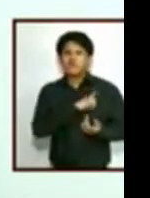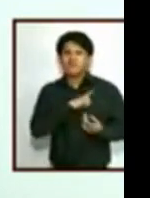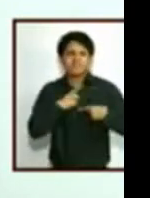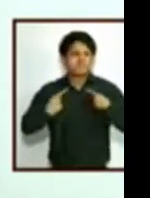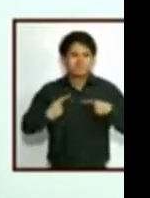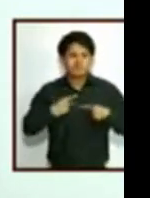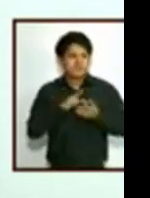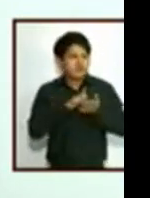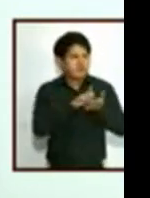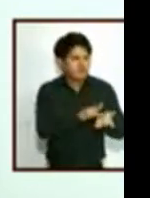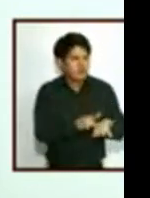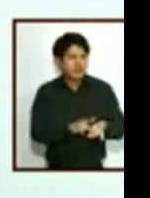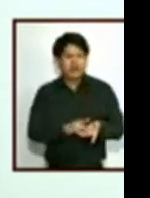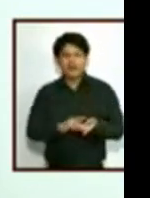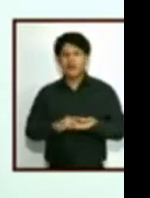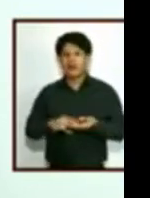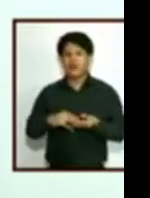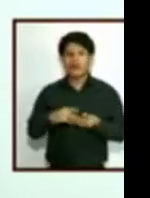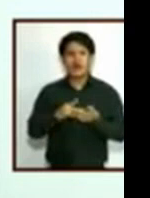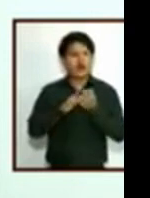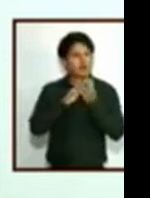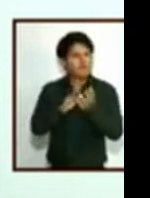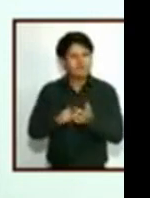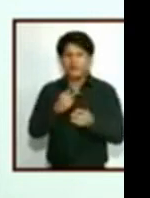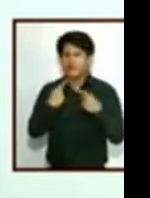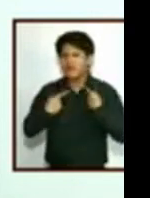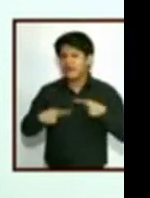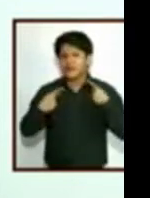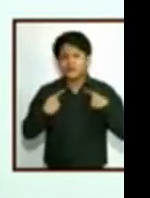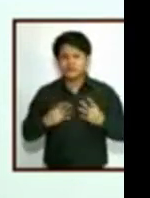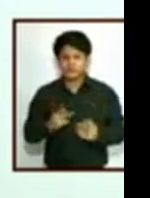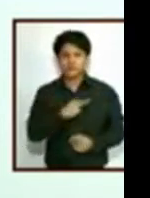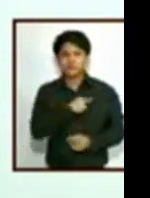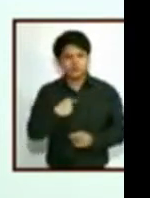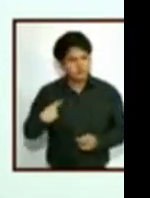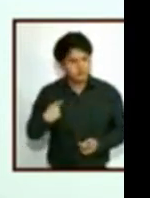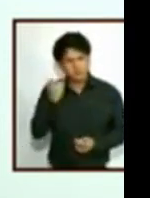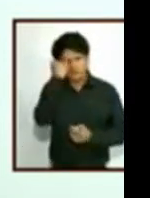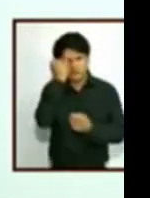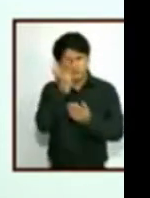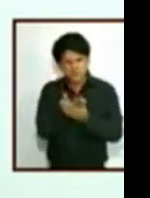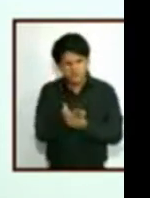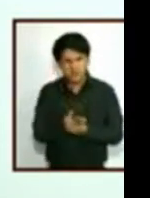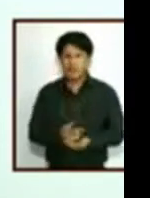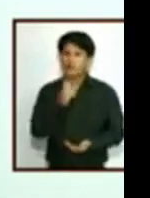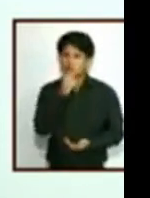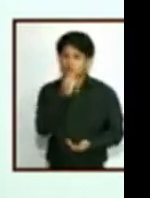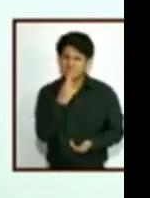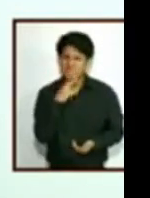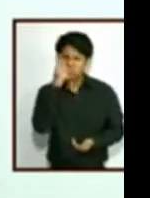atienda casos a policía que atienda las causas. Para ello, he planteado tener a la policía mejor